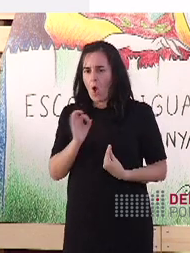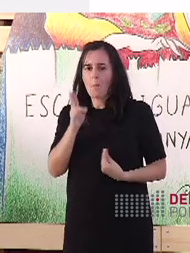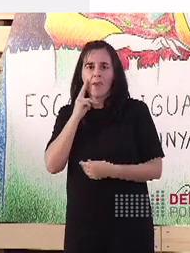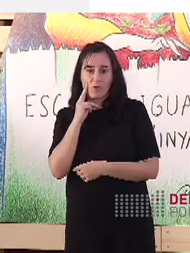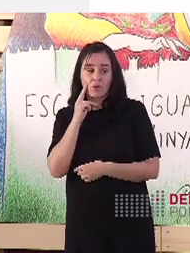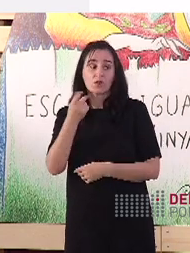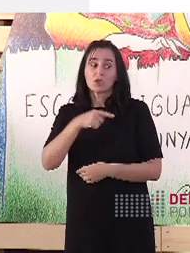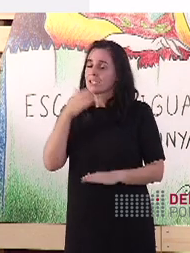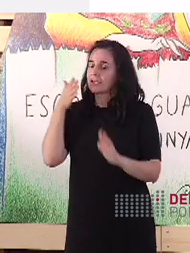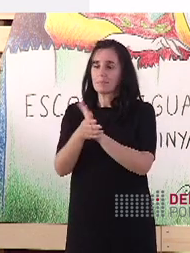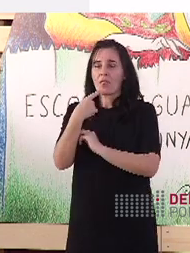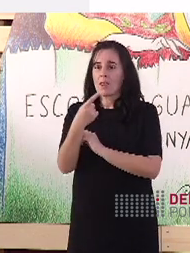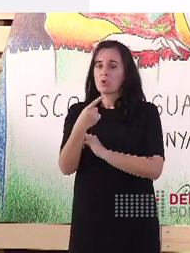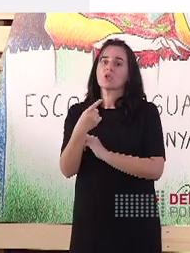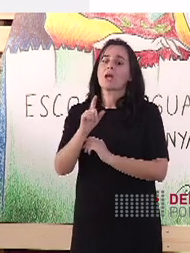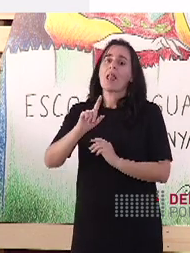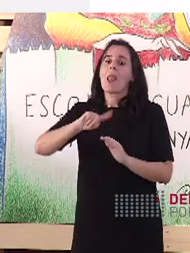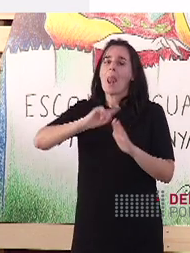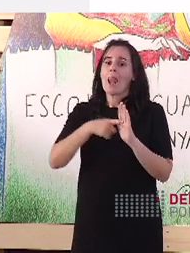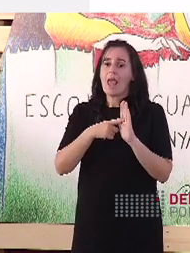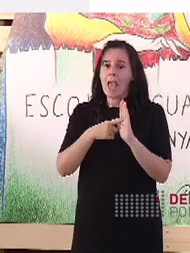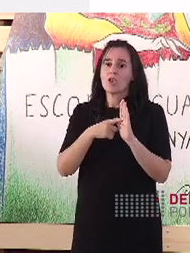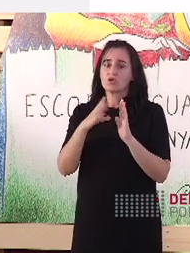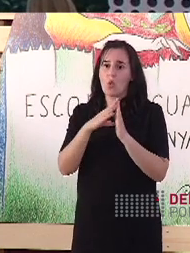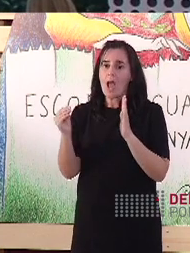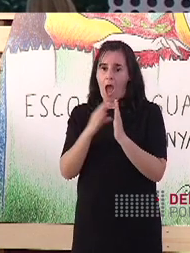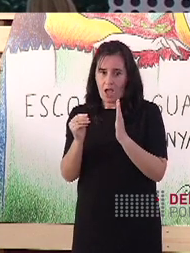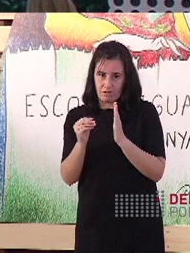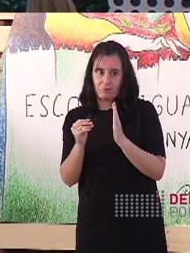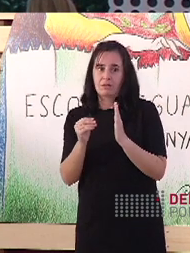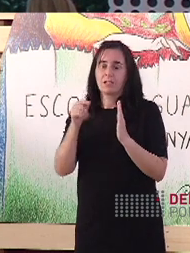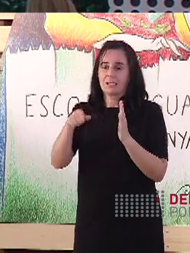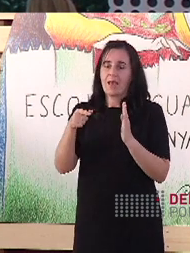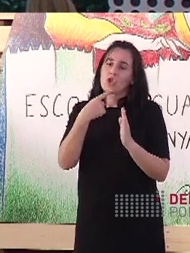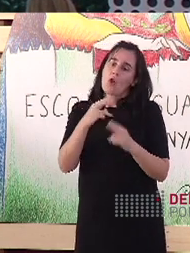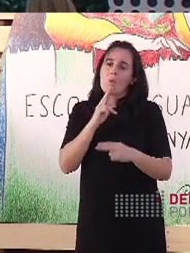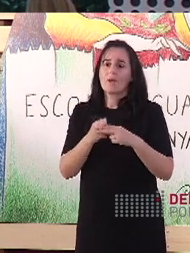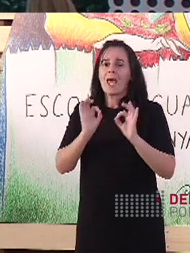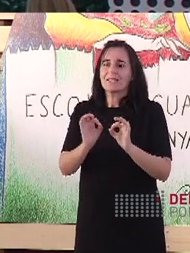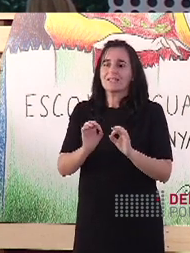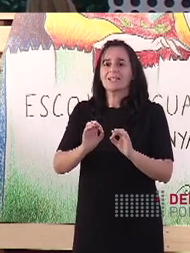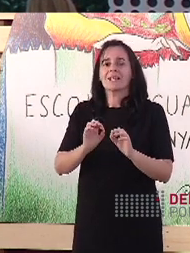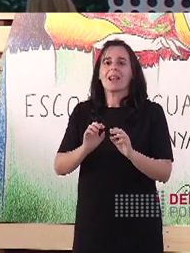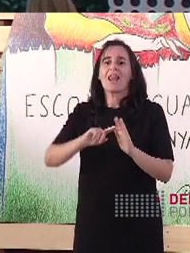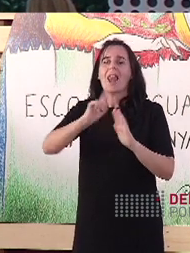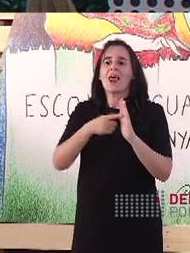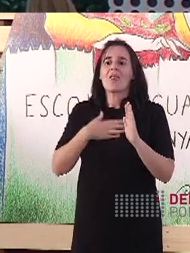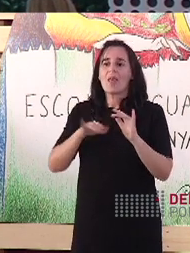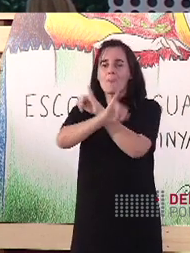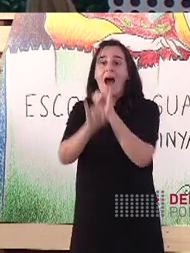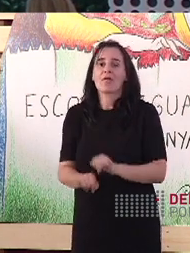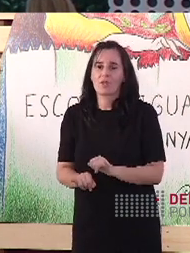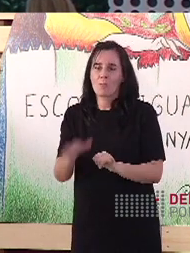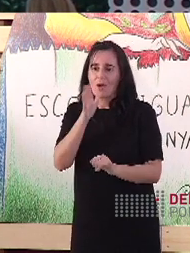sueca abolicionista se llama Ley de Paz para las Mujeres, porque al final lo que estamos viviendo es una guerra que se está librando en nuestros cuerpos, en los cuerpos de las